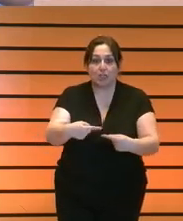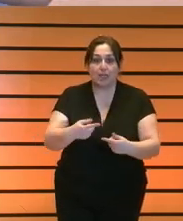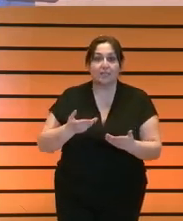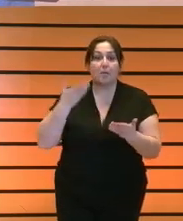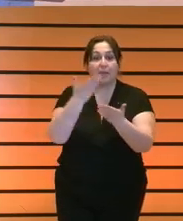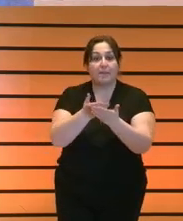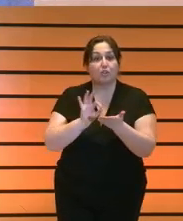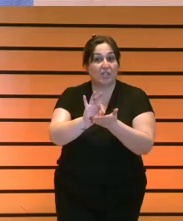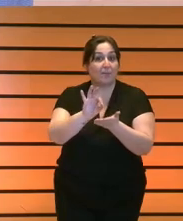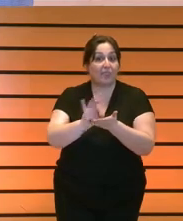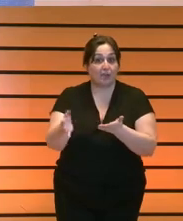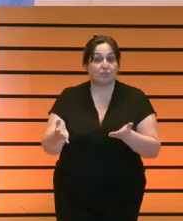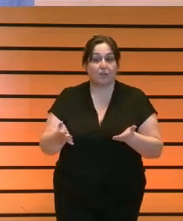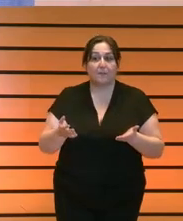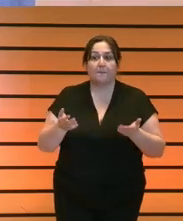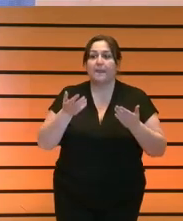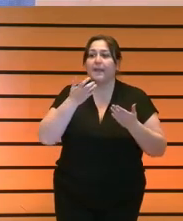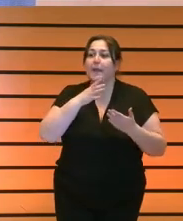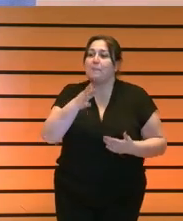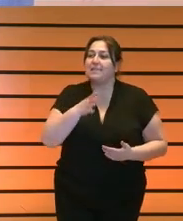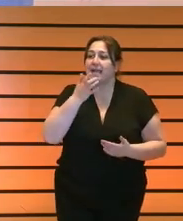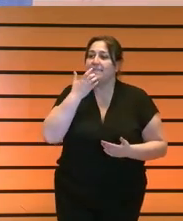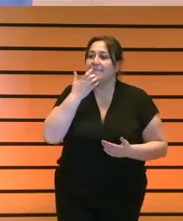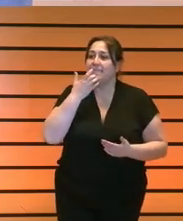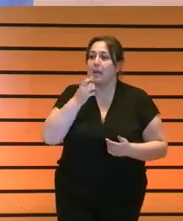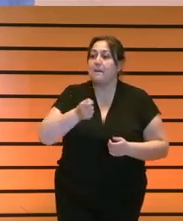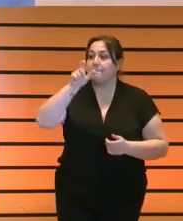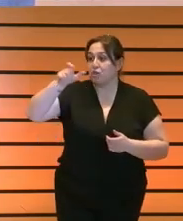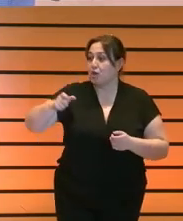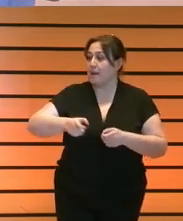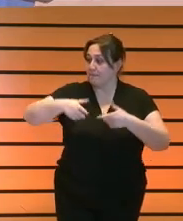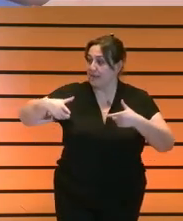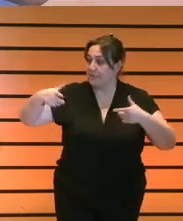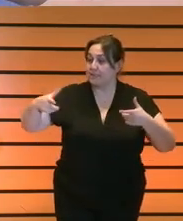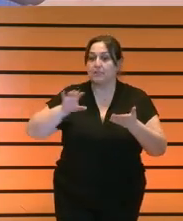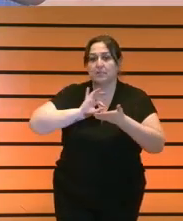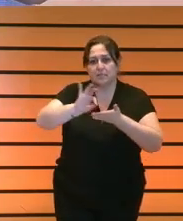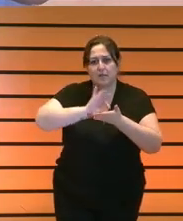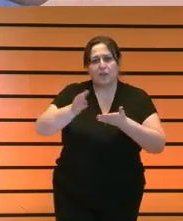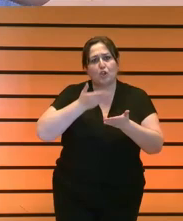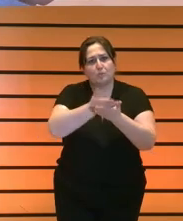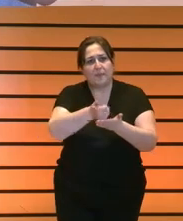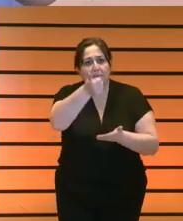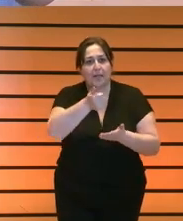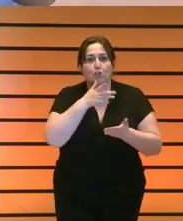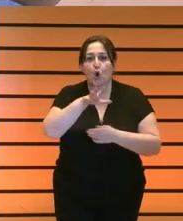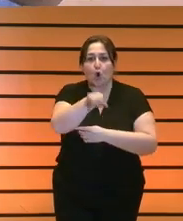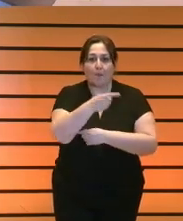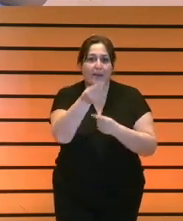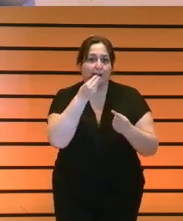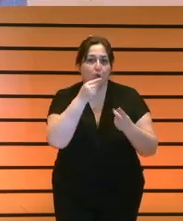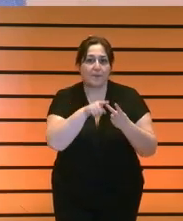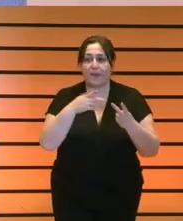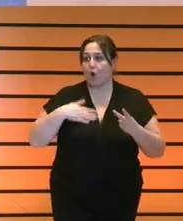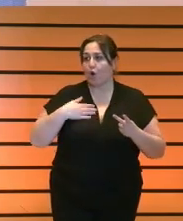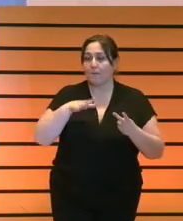solicitamos servicios, ¿no? ¿Qué pasa si cada vez más gente solicitase esos servicios o comprase esos alimentos o comprase su ropa